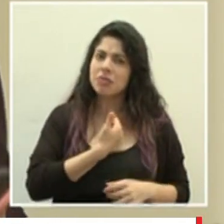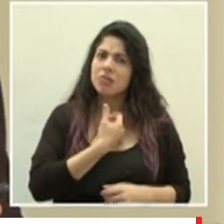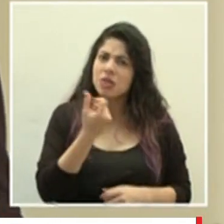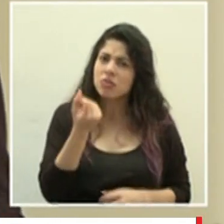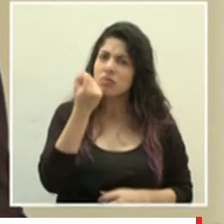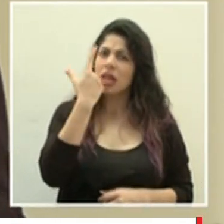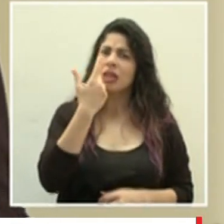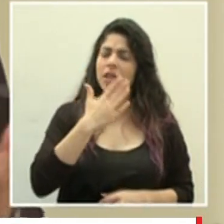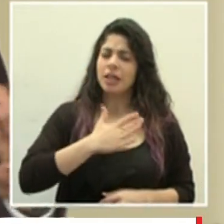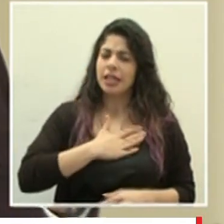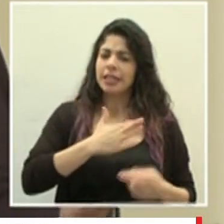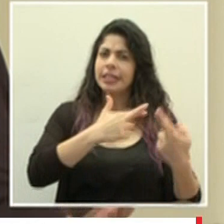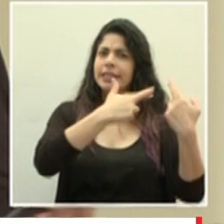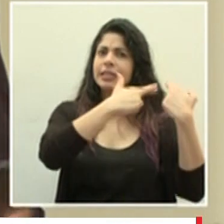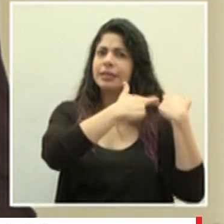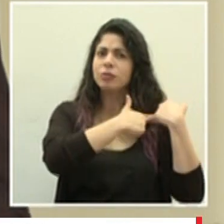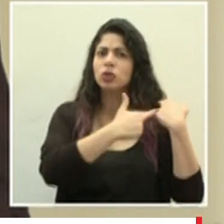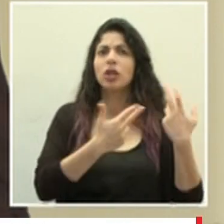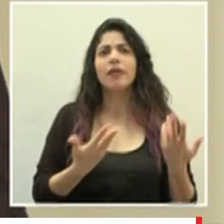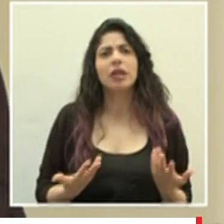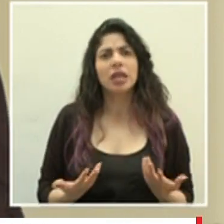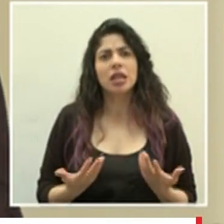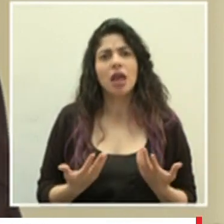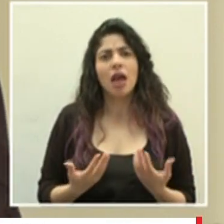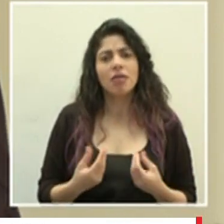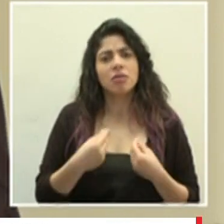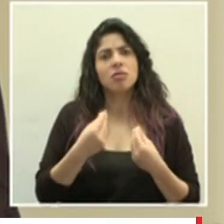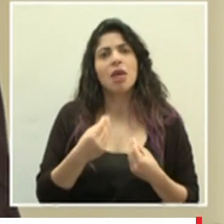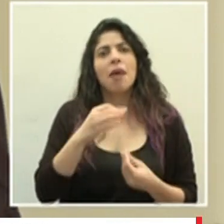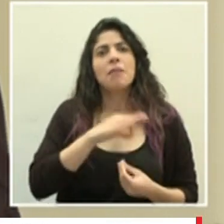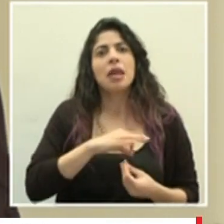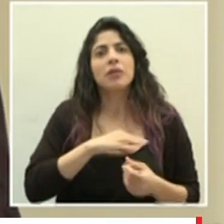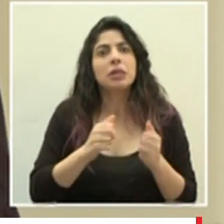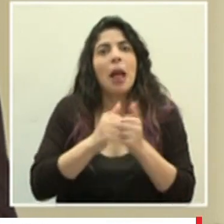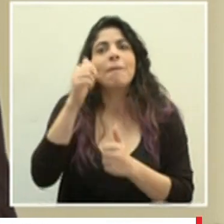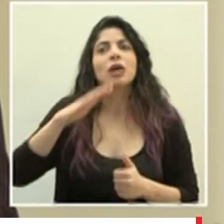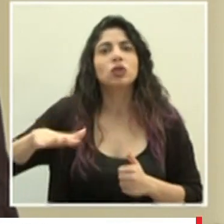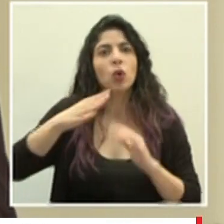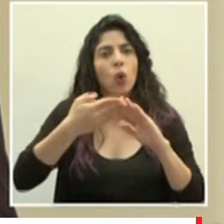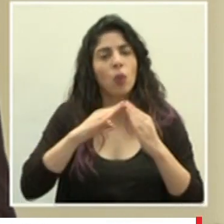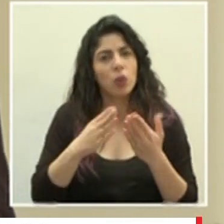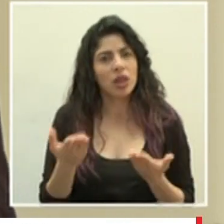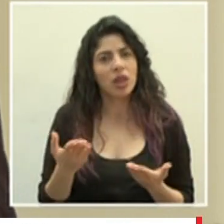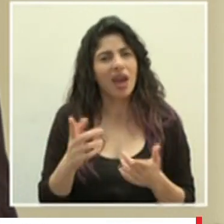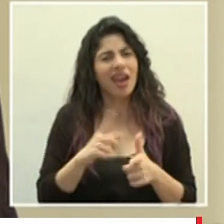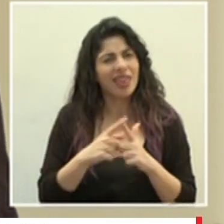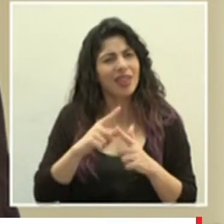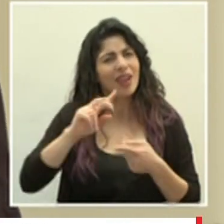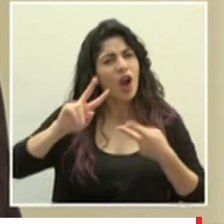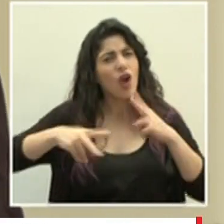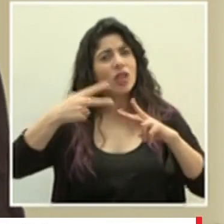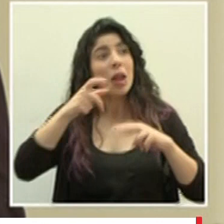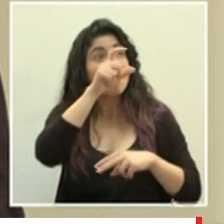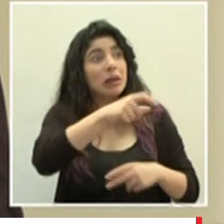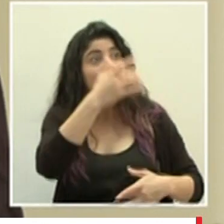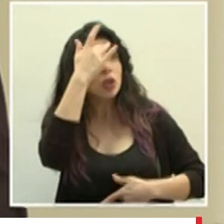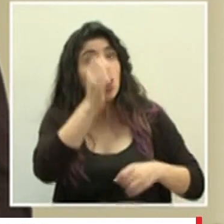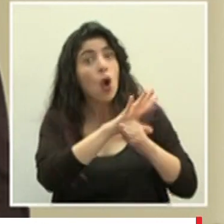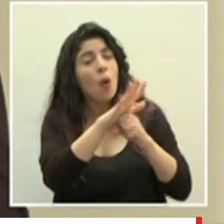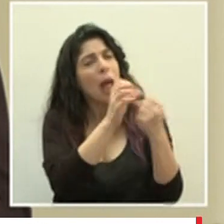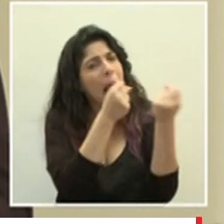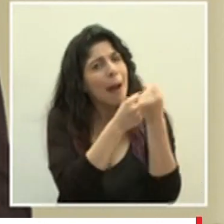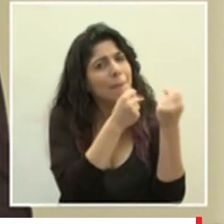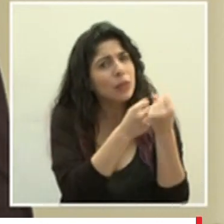que su responsabilidad al final hace un bien mayor a toda la comunidad. Entonces, más bien hay que apoyar. Una persona con COVID